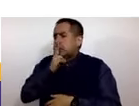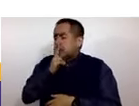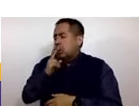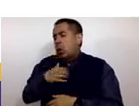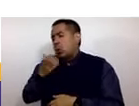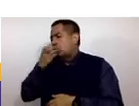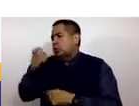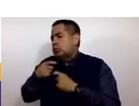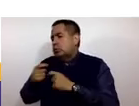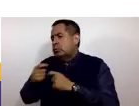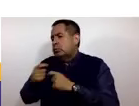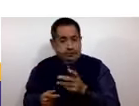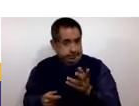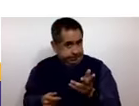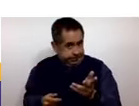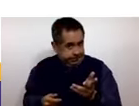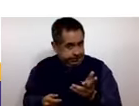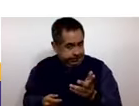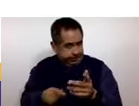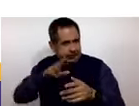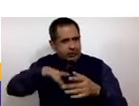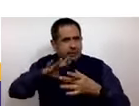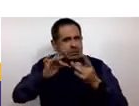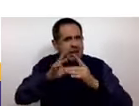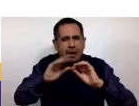costumbre. ¿Qué nos puedes decir de esto?